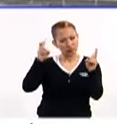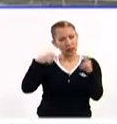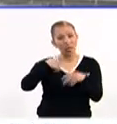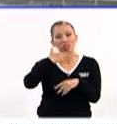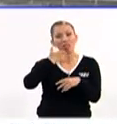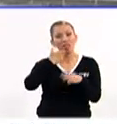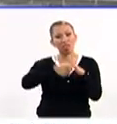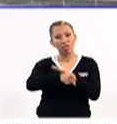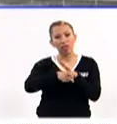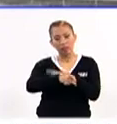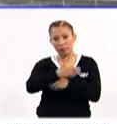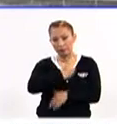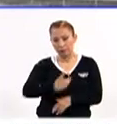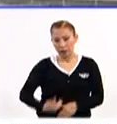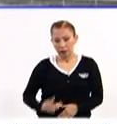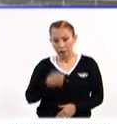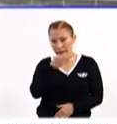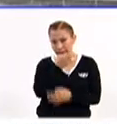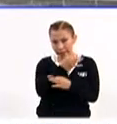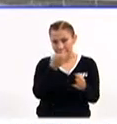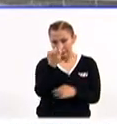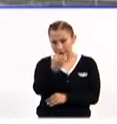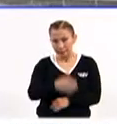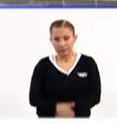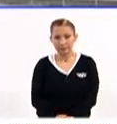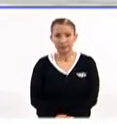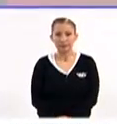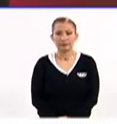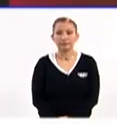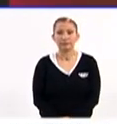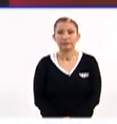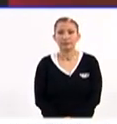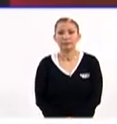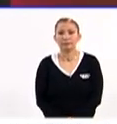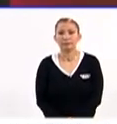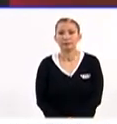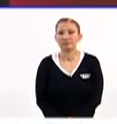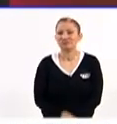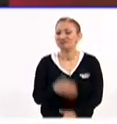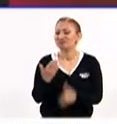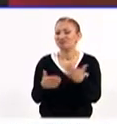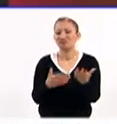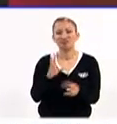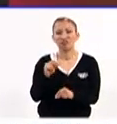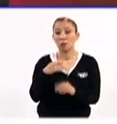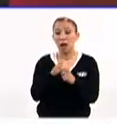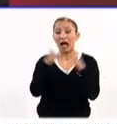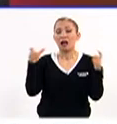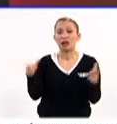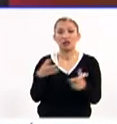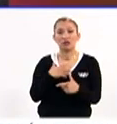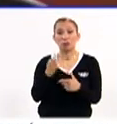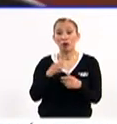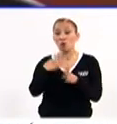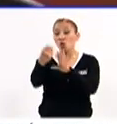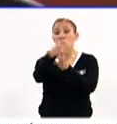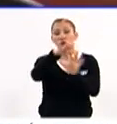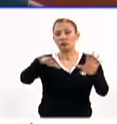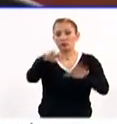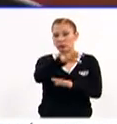de corrupción. El presidente dio este mensaje al respecto. No ha prosperado eso, o sea, no ha